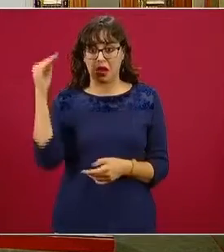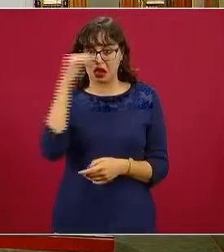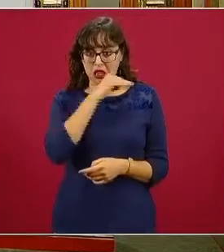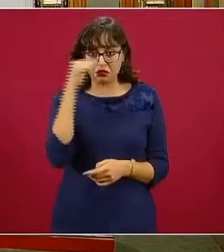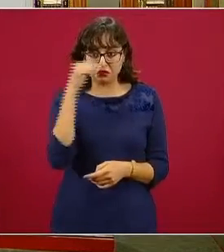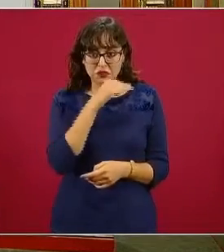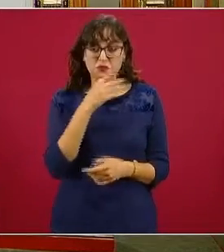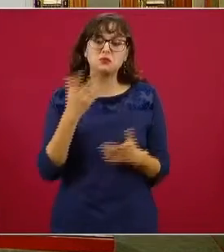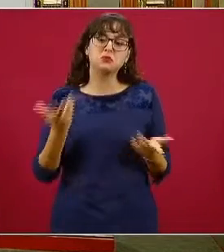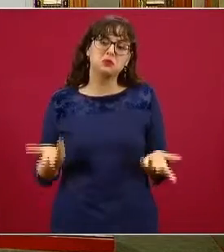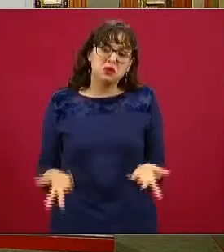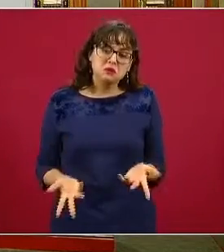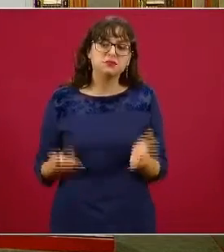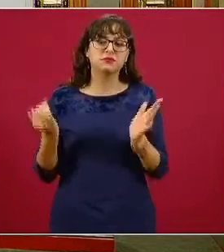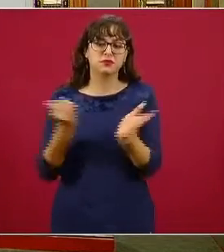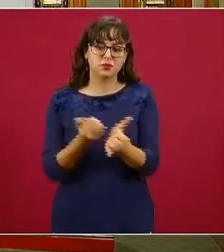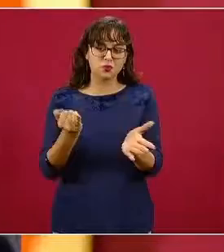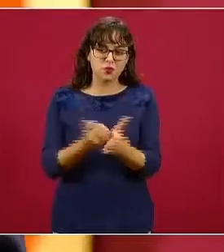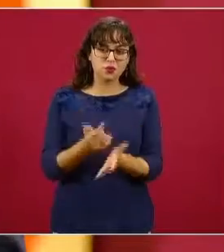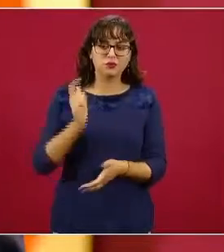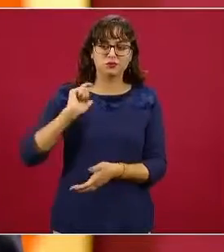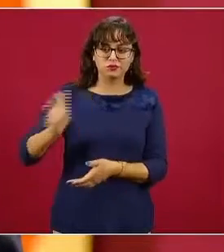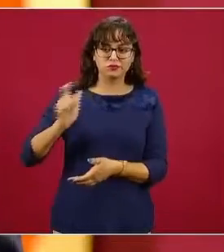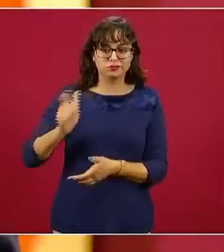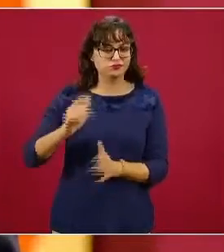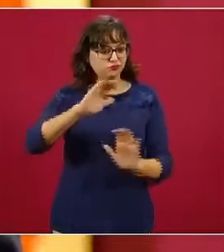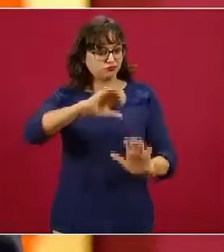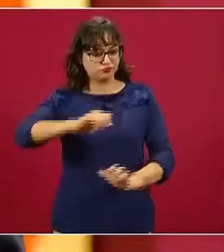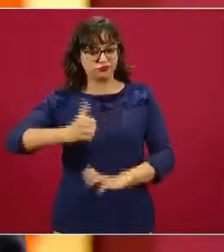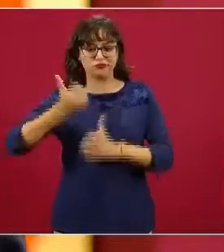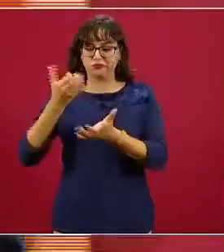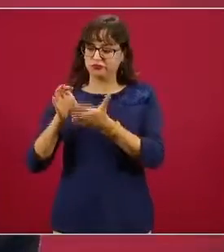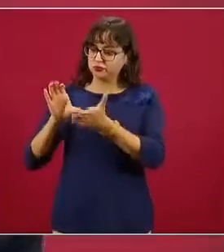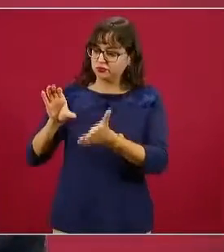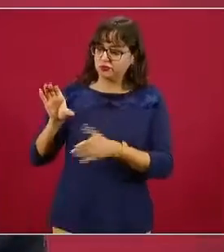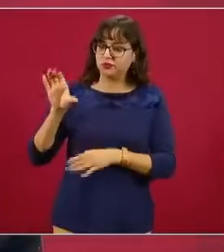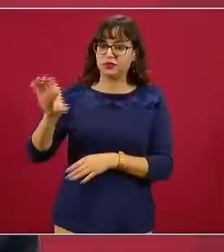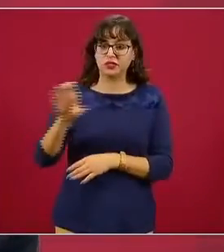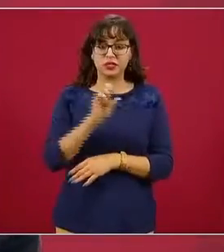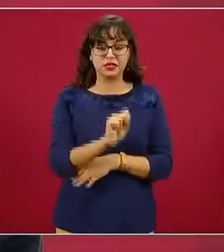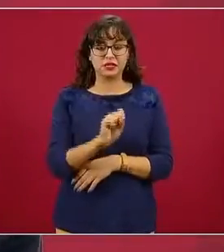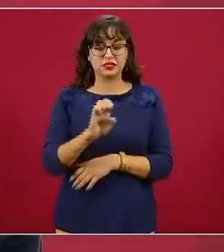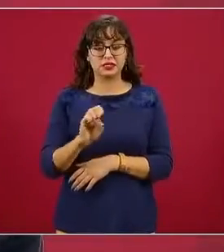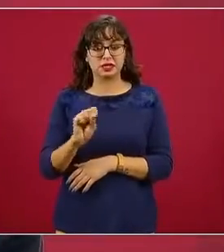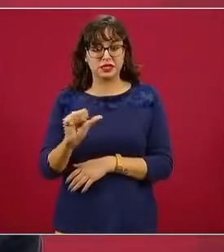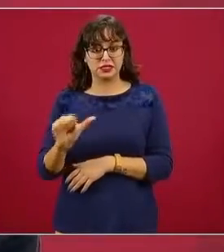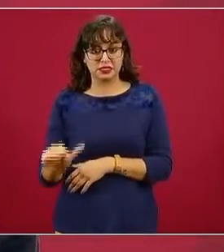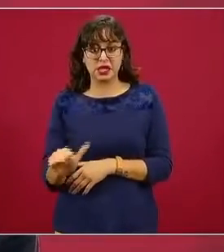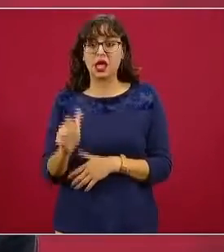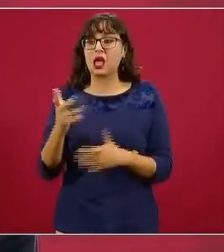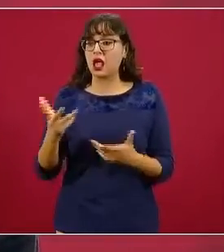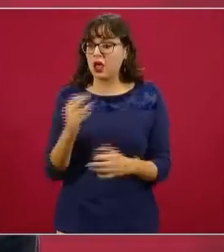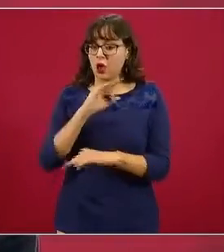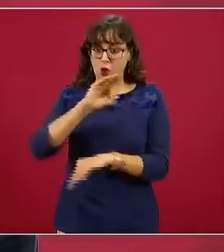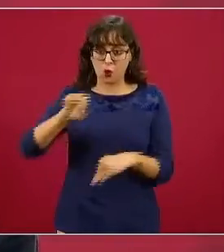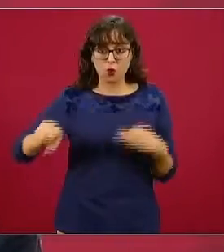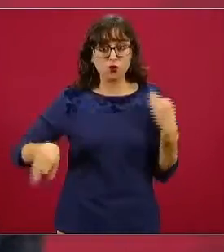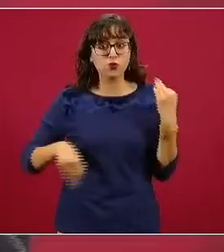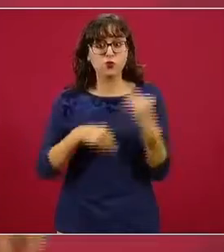mexicanos con nuestros impuestos, y a través de la Secretaría de Salud Federal se compran todas las vacunas que